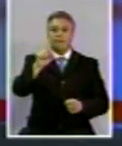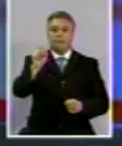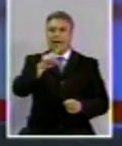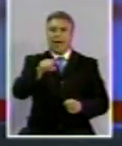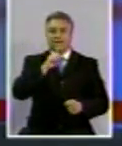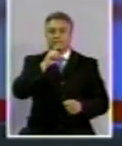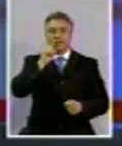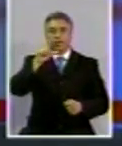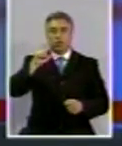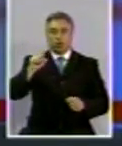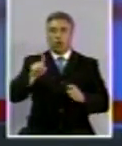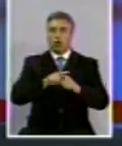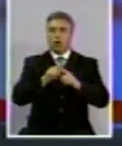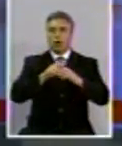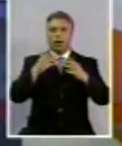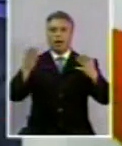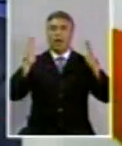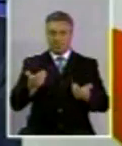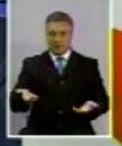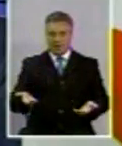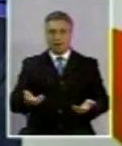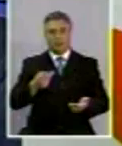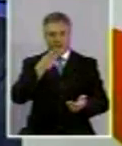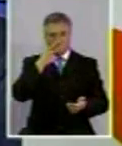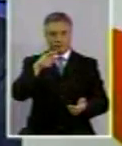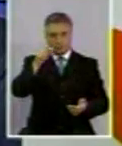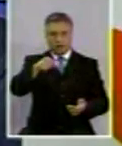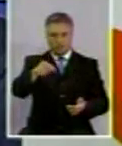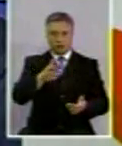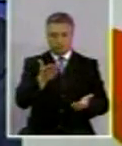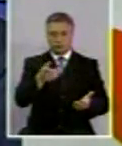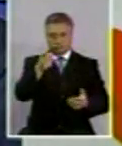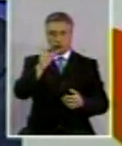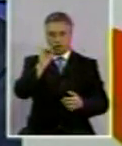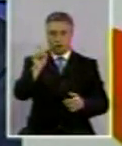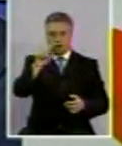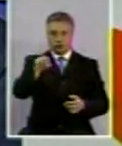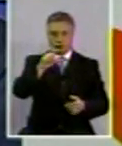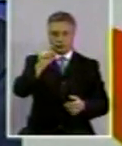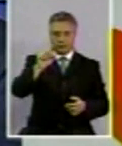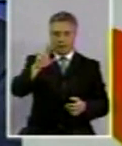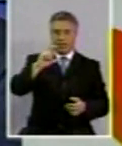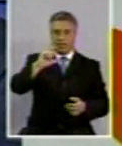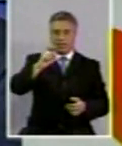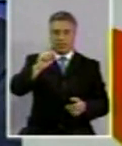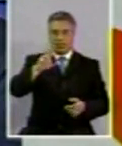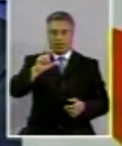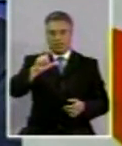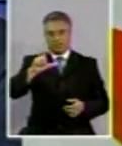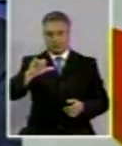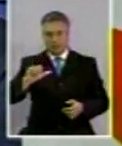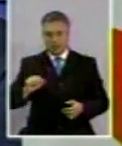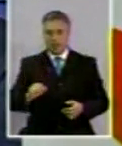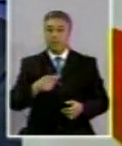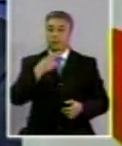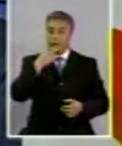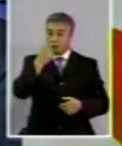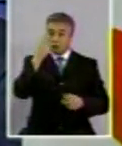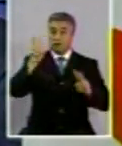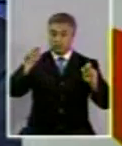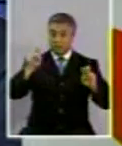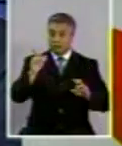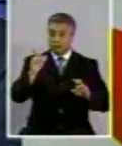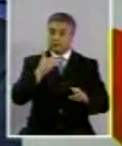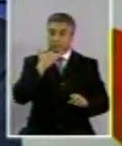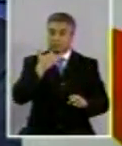ambiente. Conectamos entonces con Óscar García. Ahora. ¿Qué tal? Buenas tardes. No es un tema menor, porque no sé si sabes, por ejemplo, cuántas